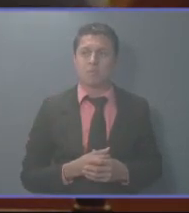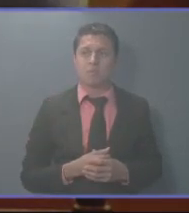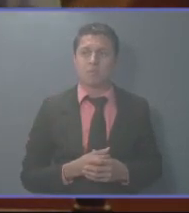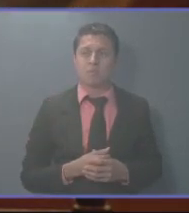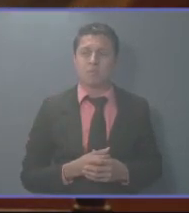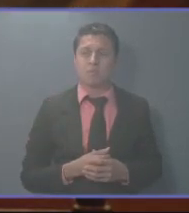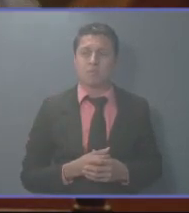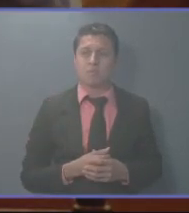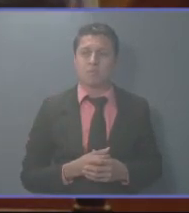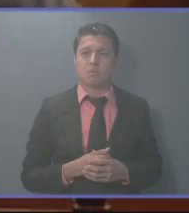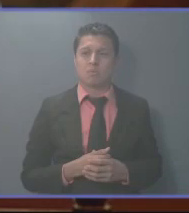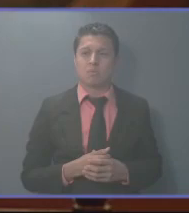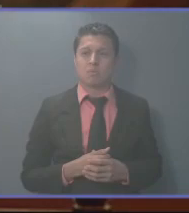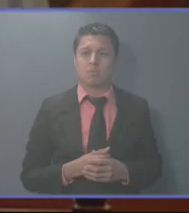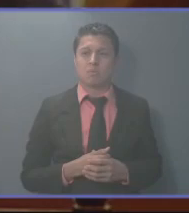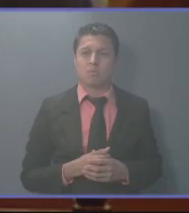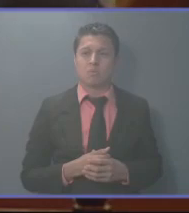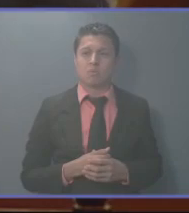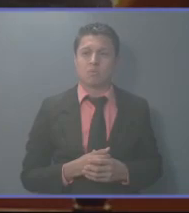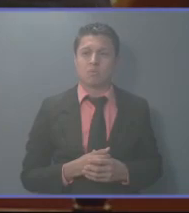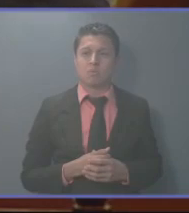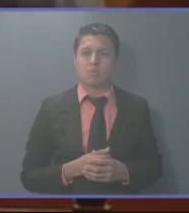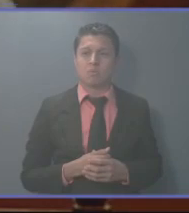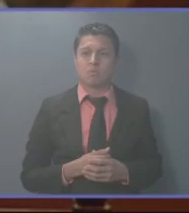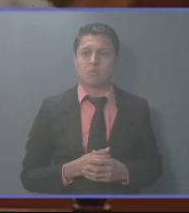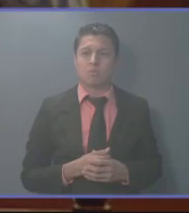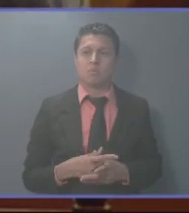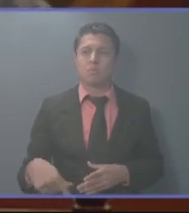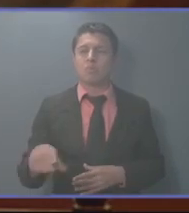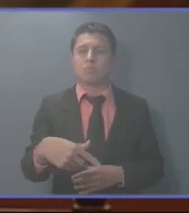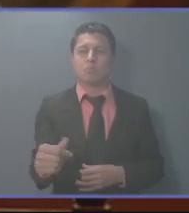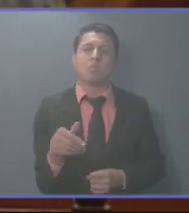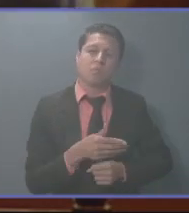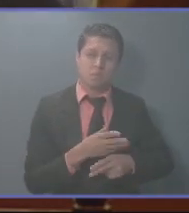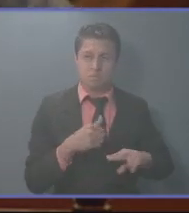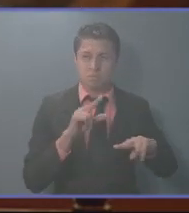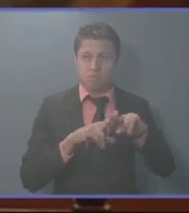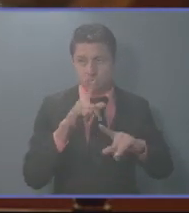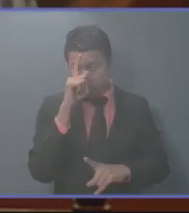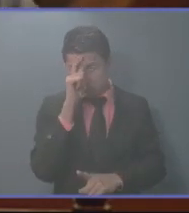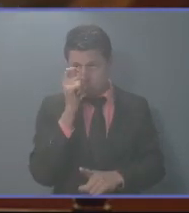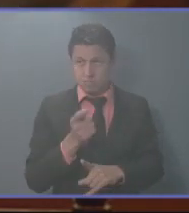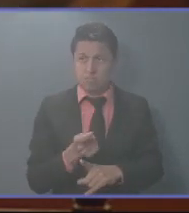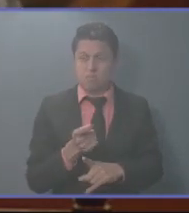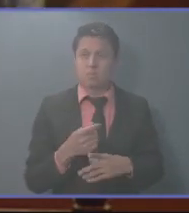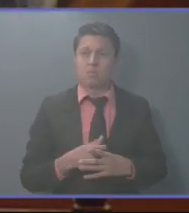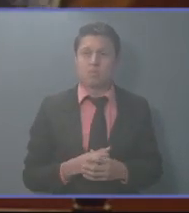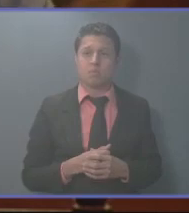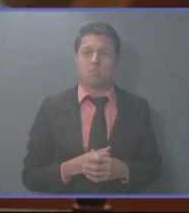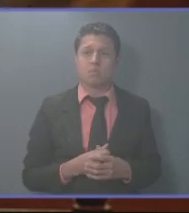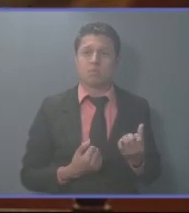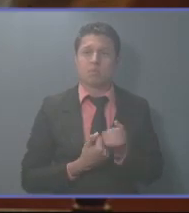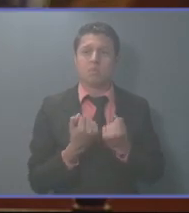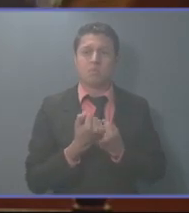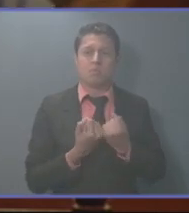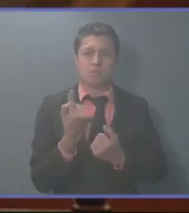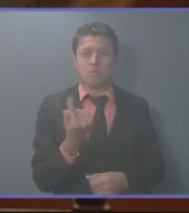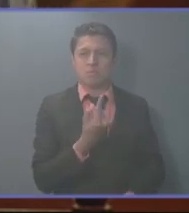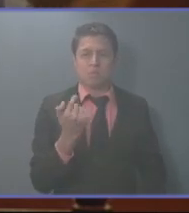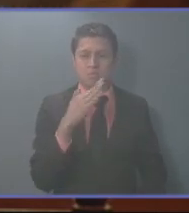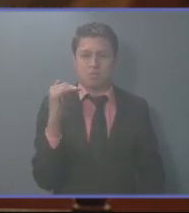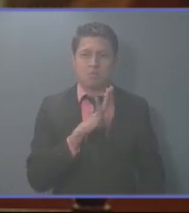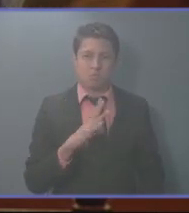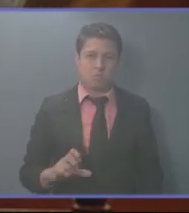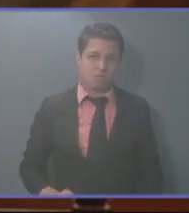en sus principios se encuentra que Arena reconoce como el brazo armado de El Salvador a